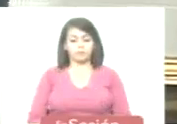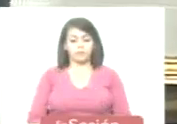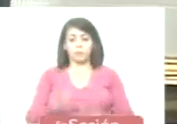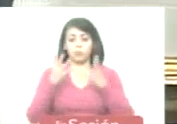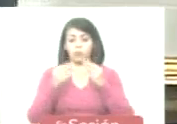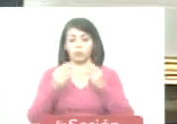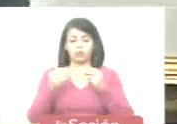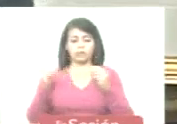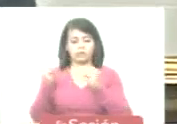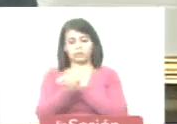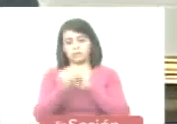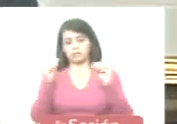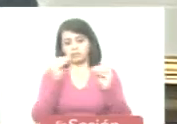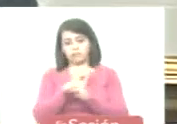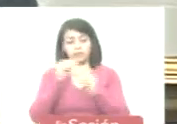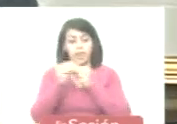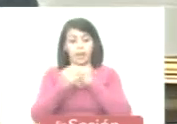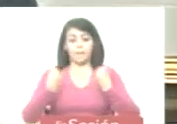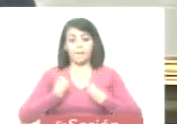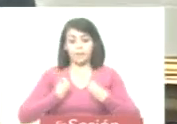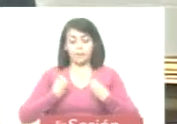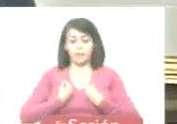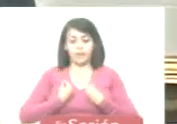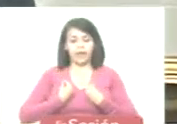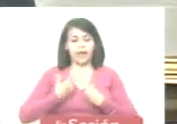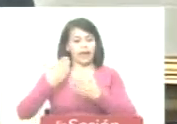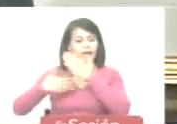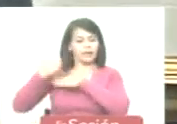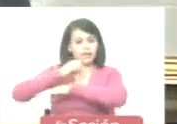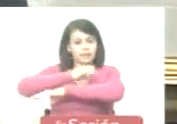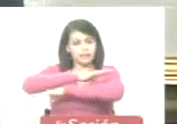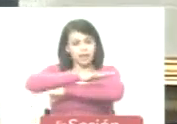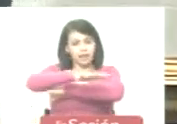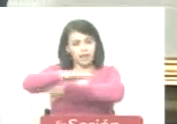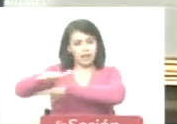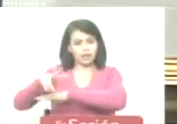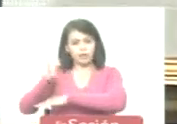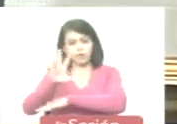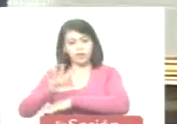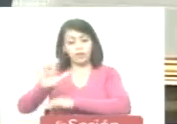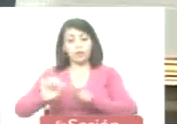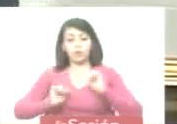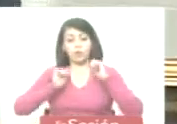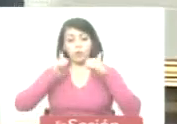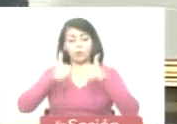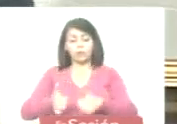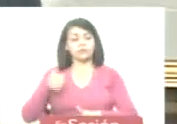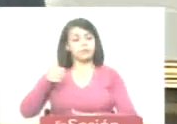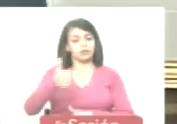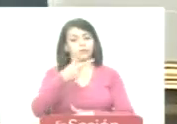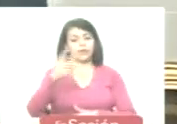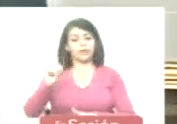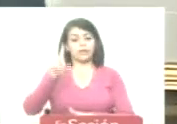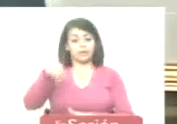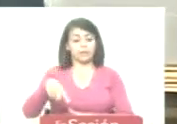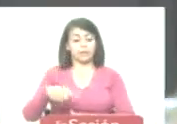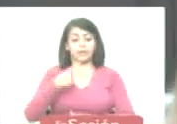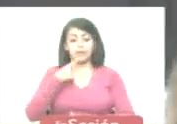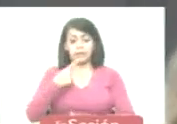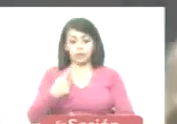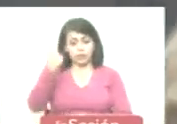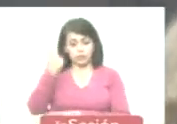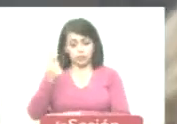tremendas contradicciones que se vivían en nuestros llanos venezolanos en los inicios del siglo XX. También fue, como dijo